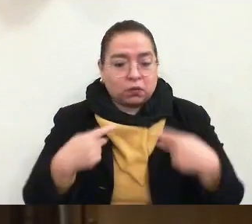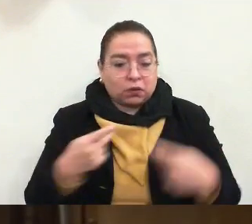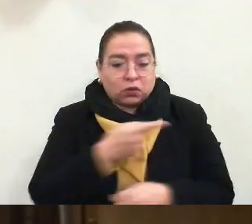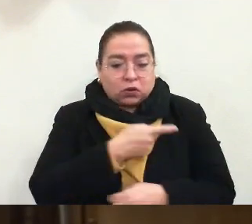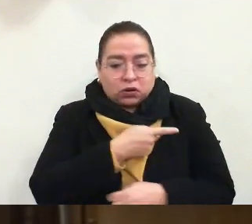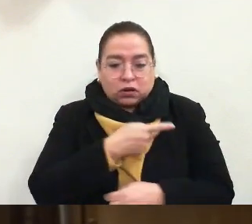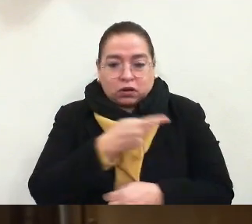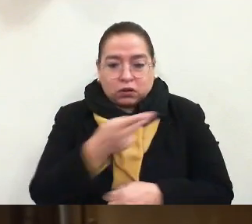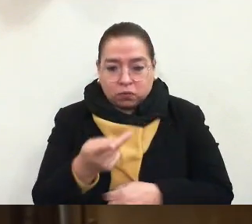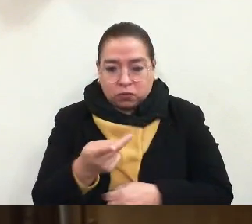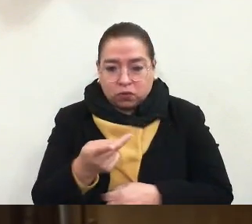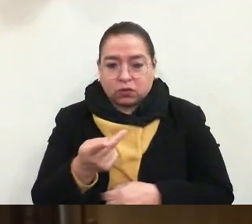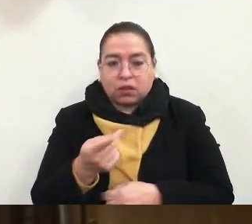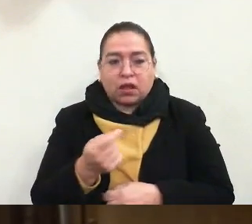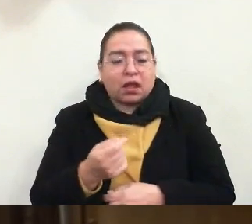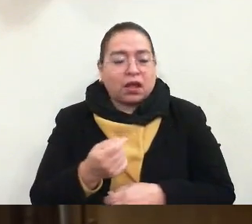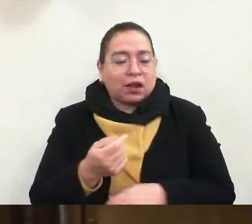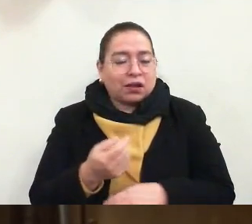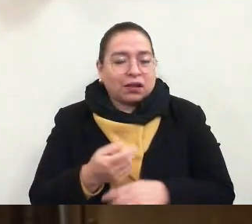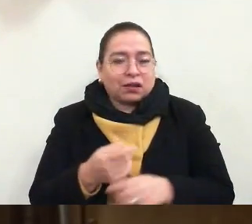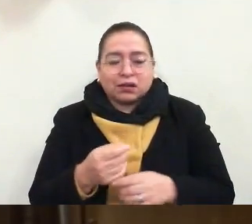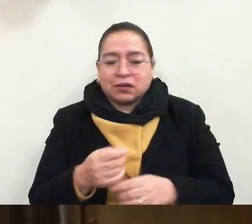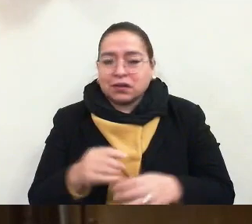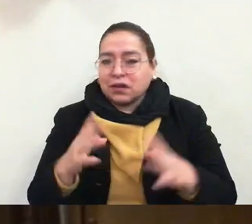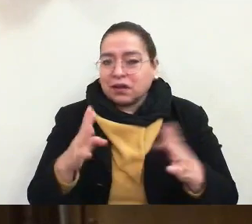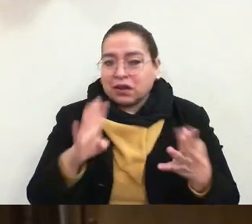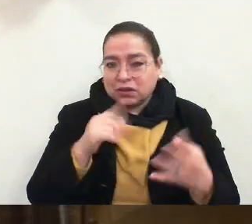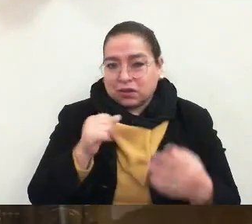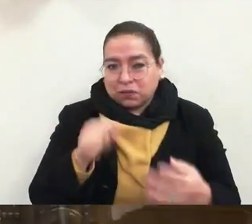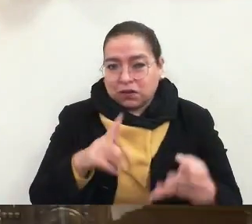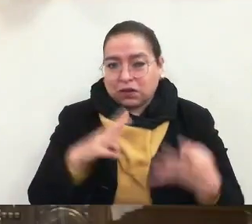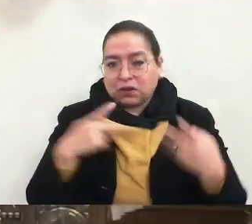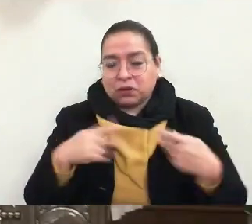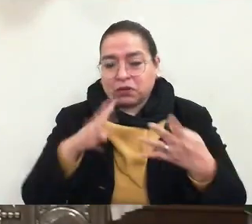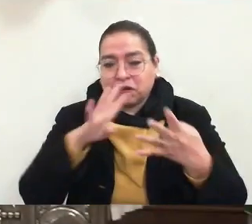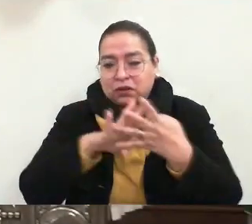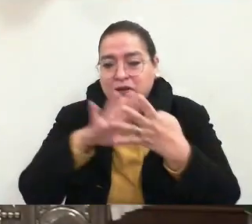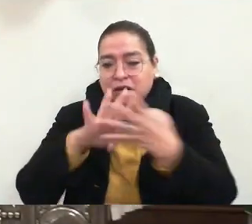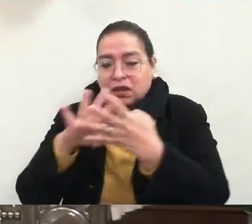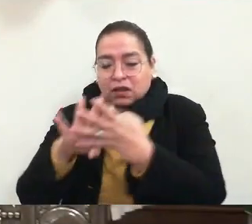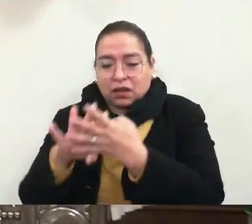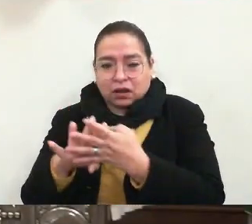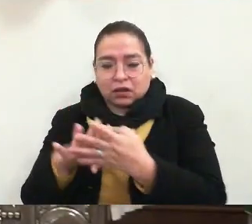están en las cárceles, que Cristo